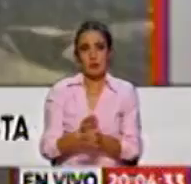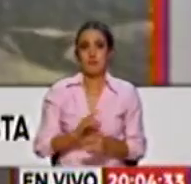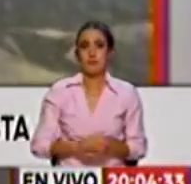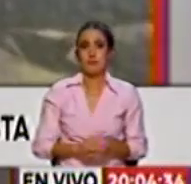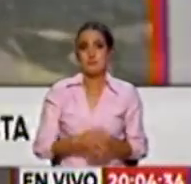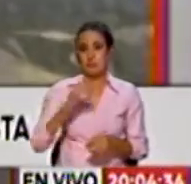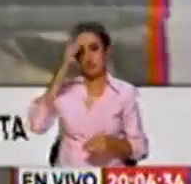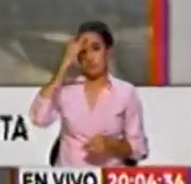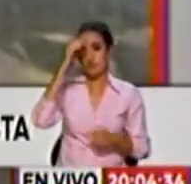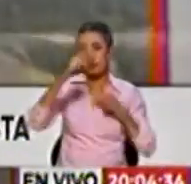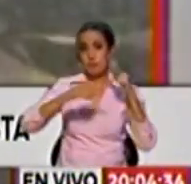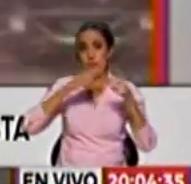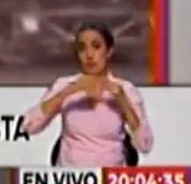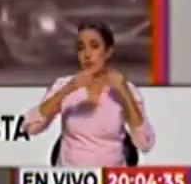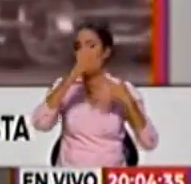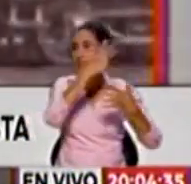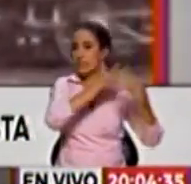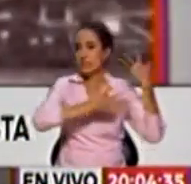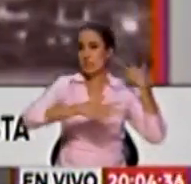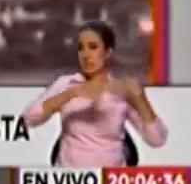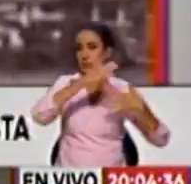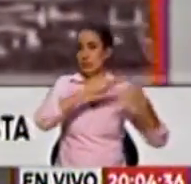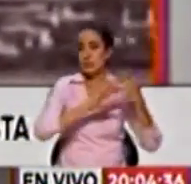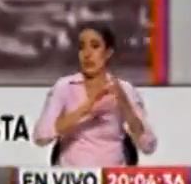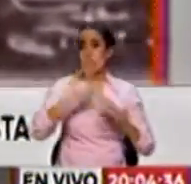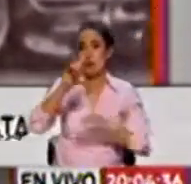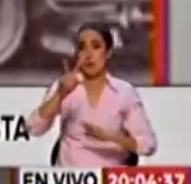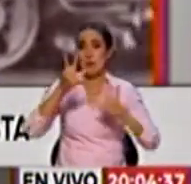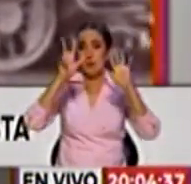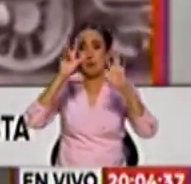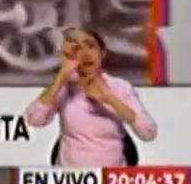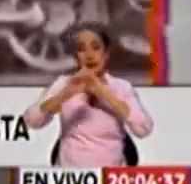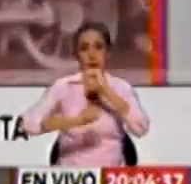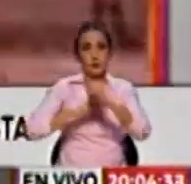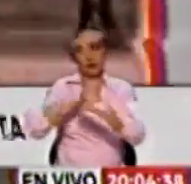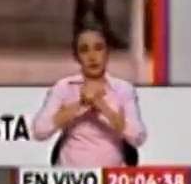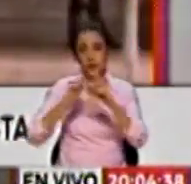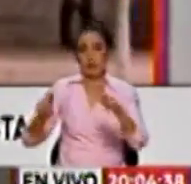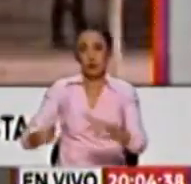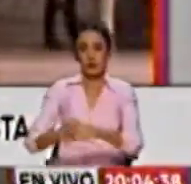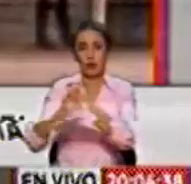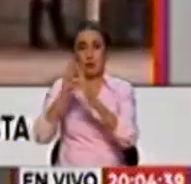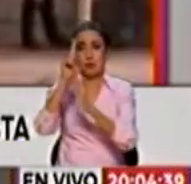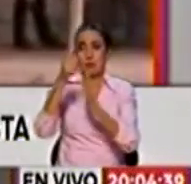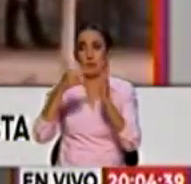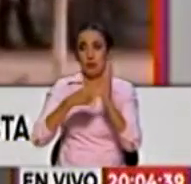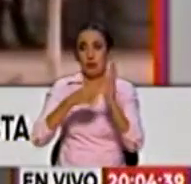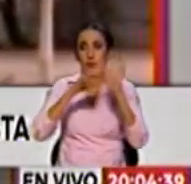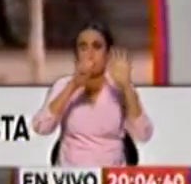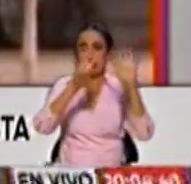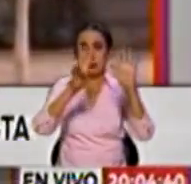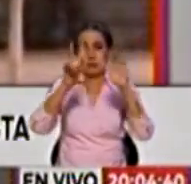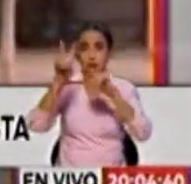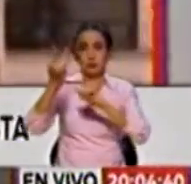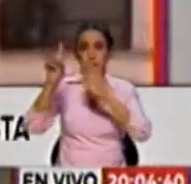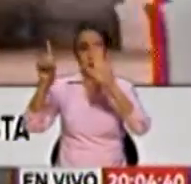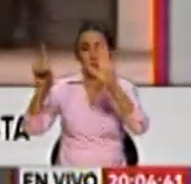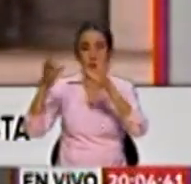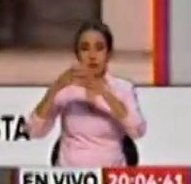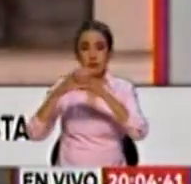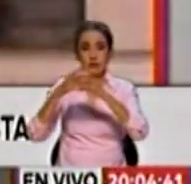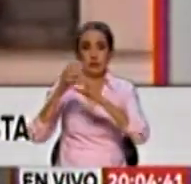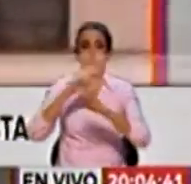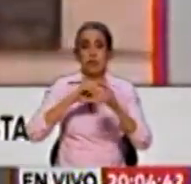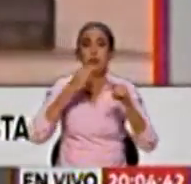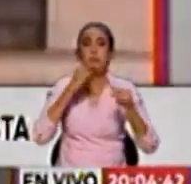del ferrocarril de la península de Santa Elena duró 28 años, desde 1926 hasta 1954, producto de